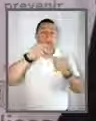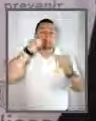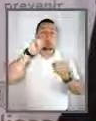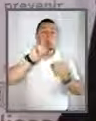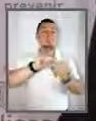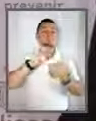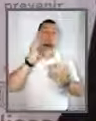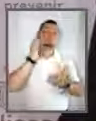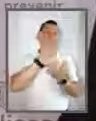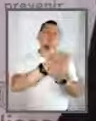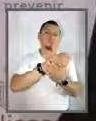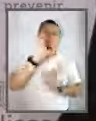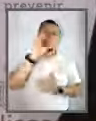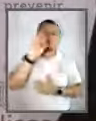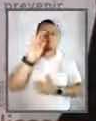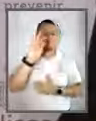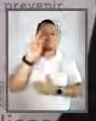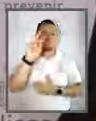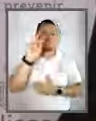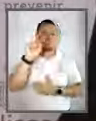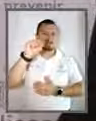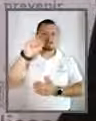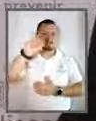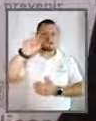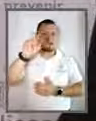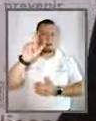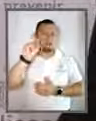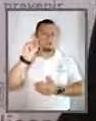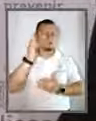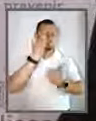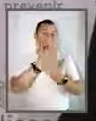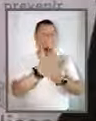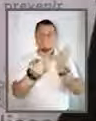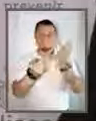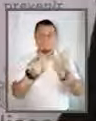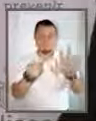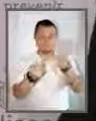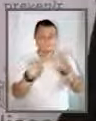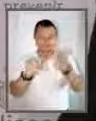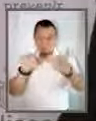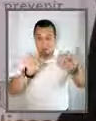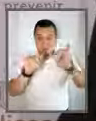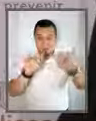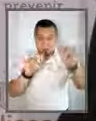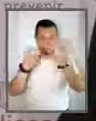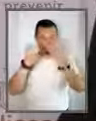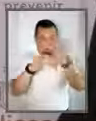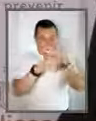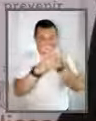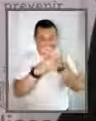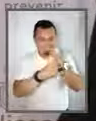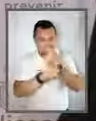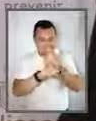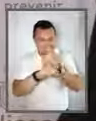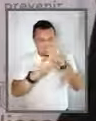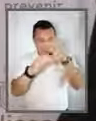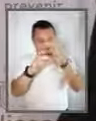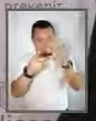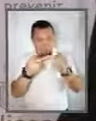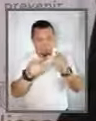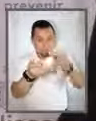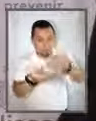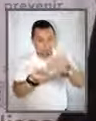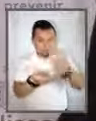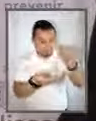de Copris Hall, personal de Fiscalía, y resulta de que el laboratorio a que se hacía referencia en el contrato